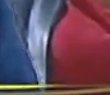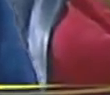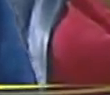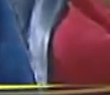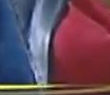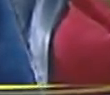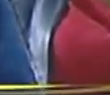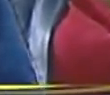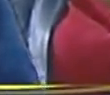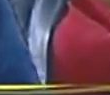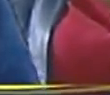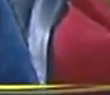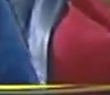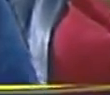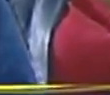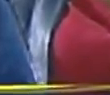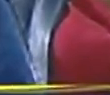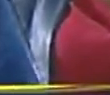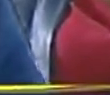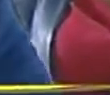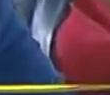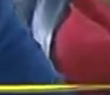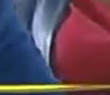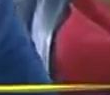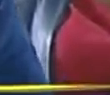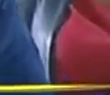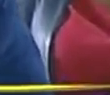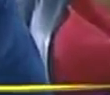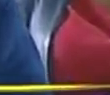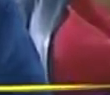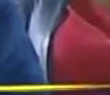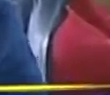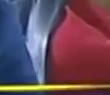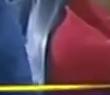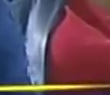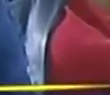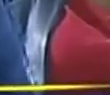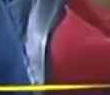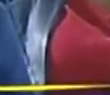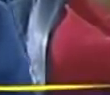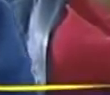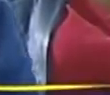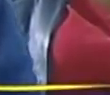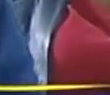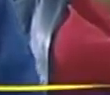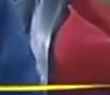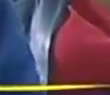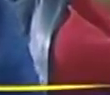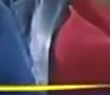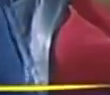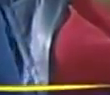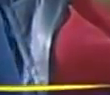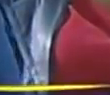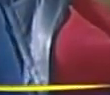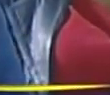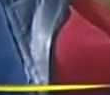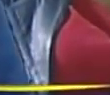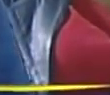una catástrofe. Así es así lo califico. Cuatro o cinco ejemplos muy